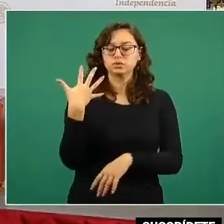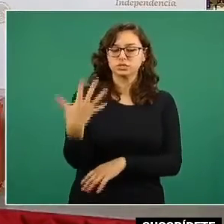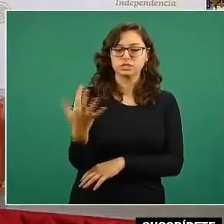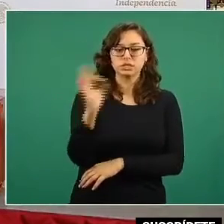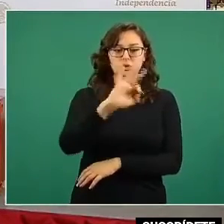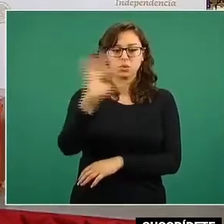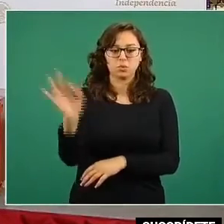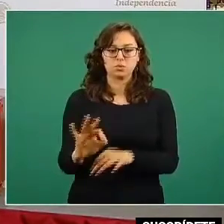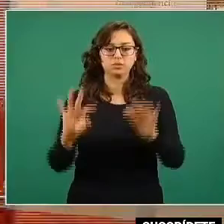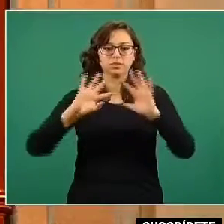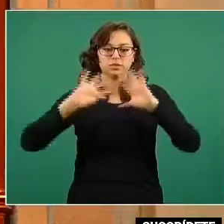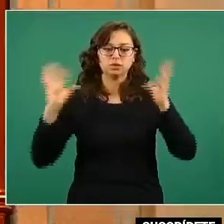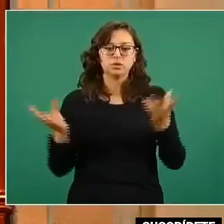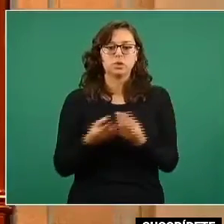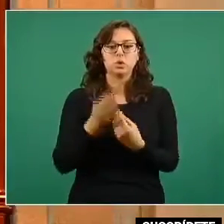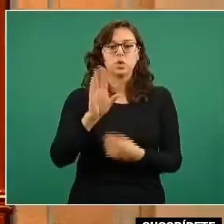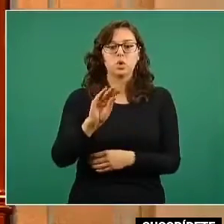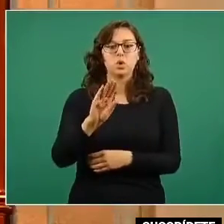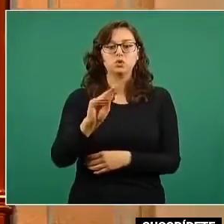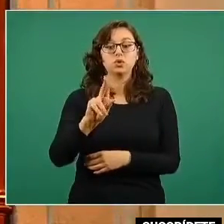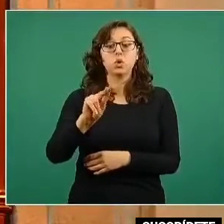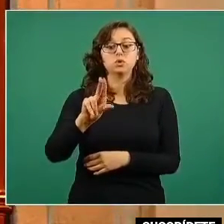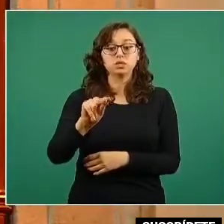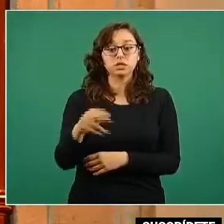número representan